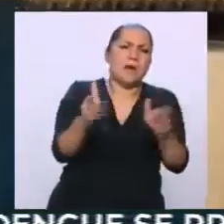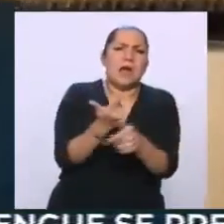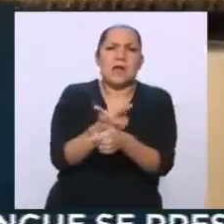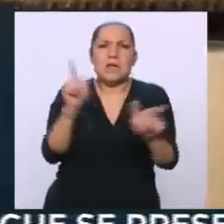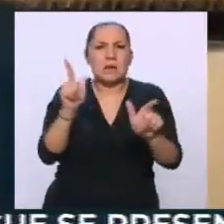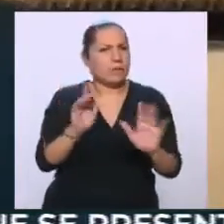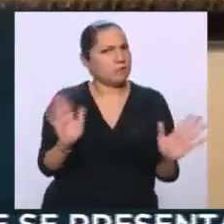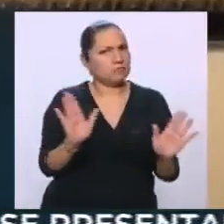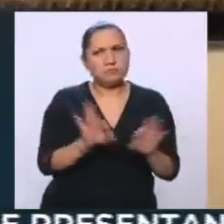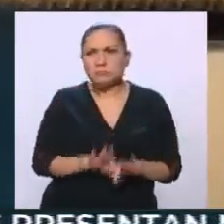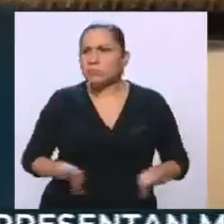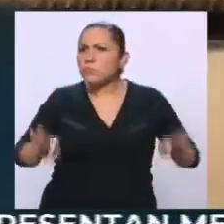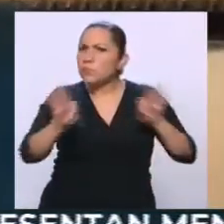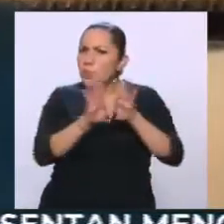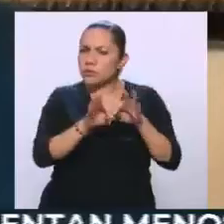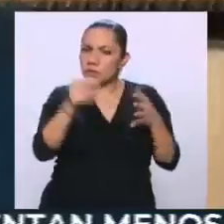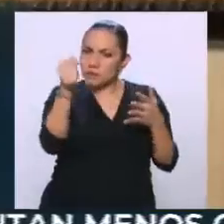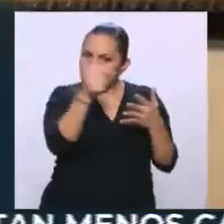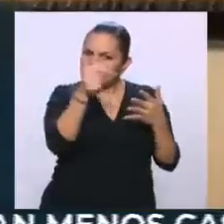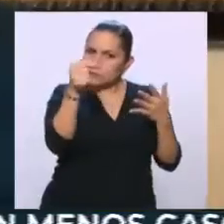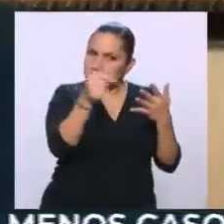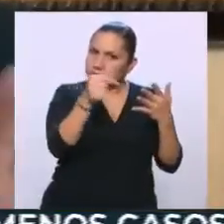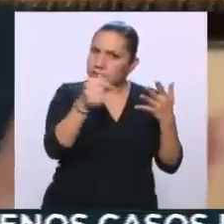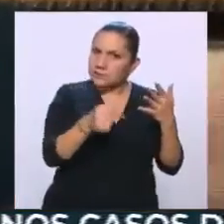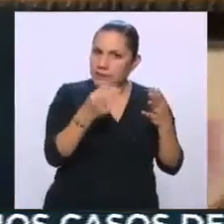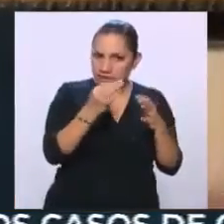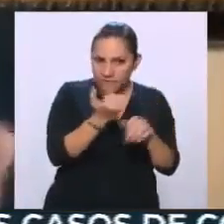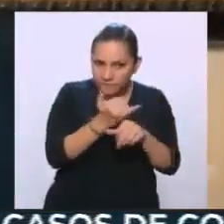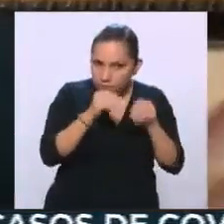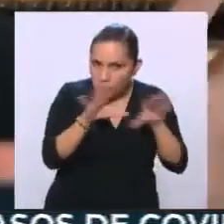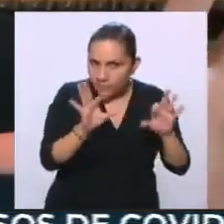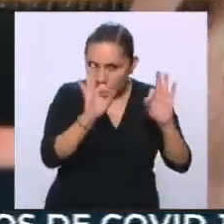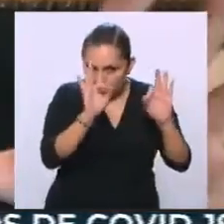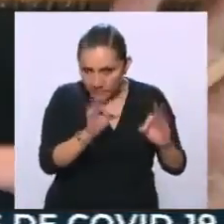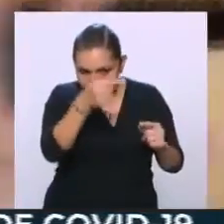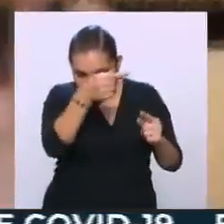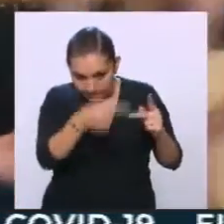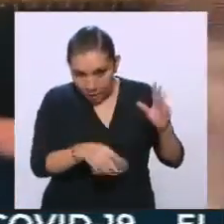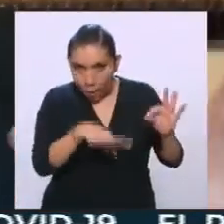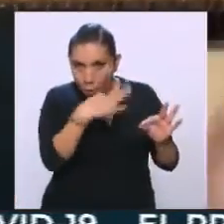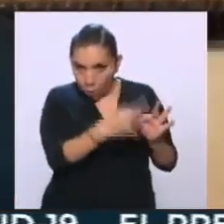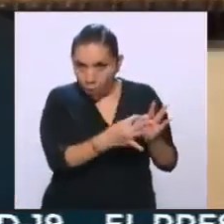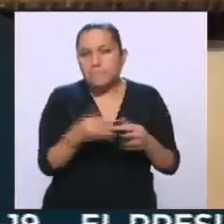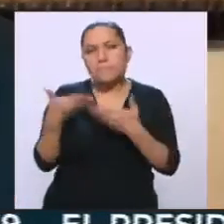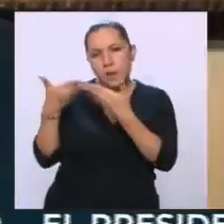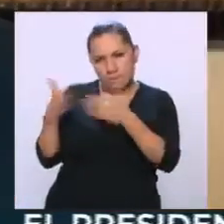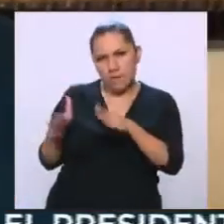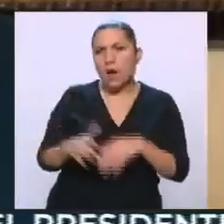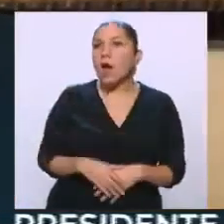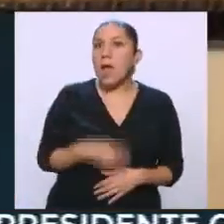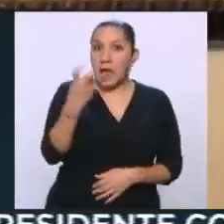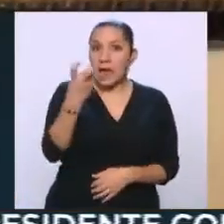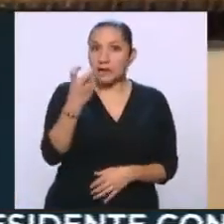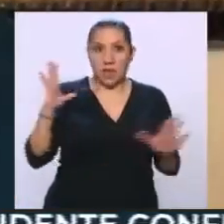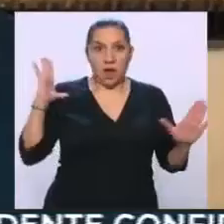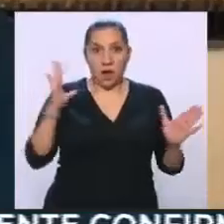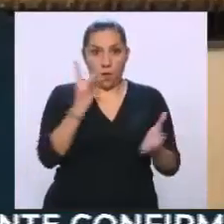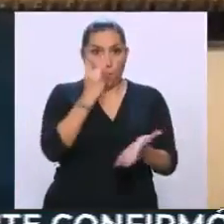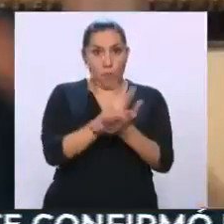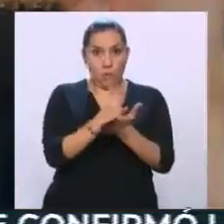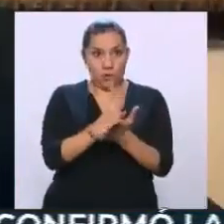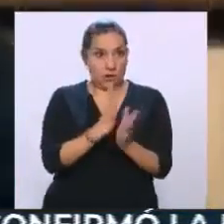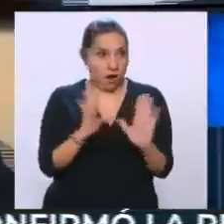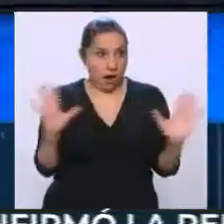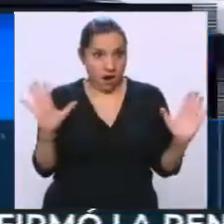bancaria. ¿Esto va a acabar con el problema de fondo? No, pero hay que irlo limitando, hay que ir haciendo una estrategia en donde confluyan el